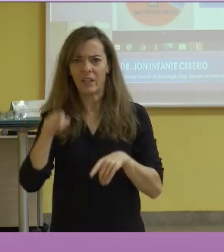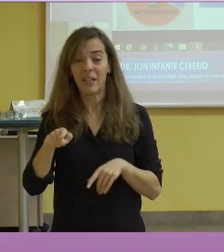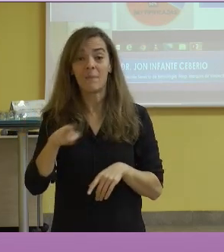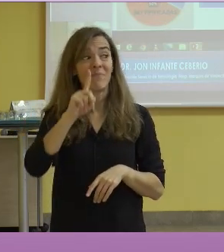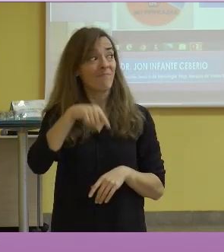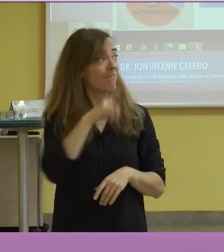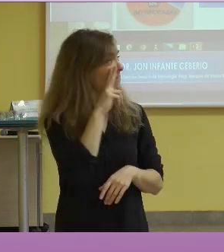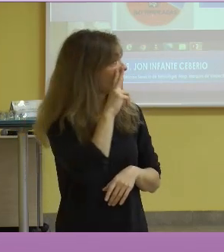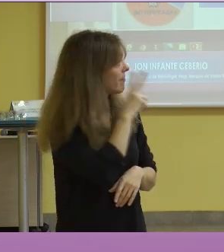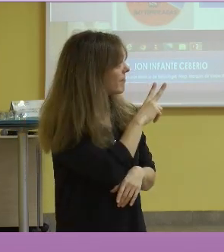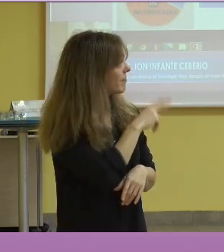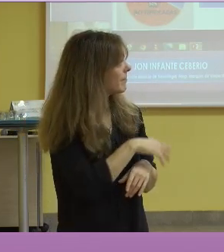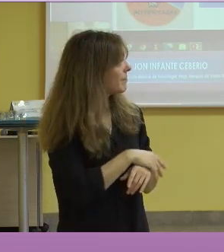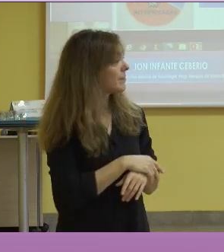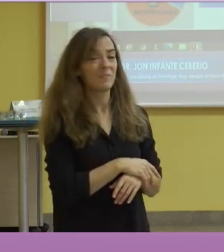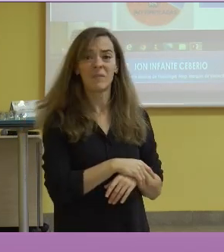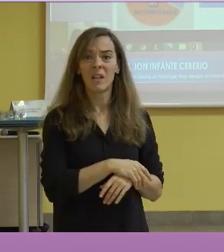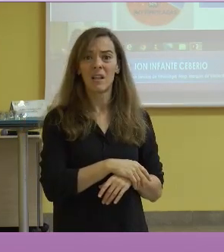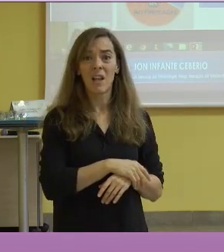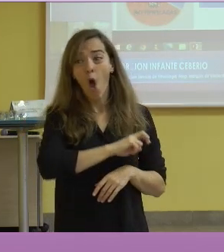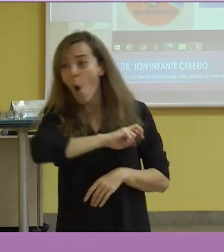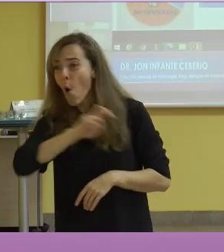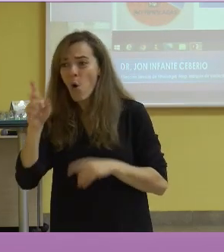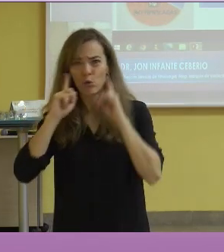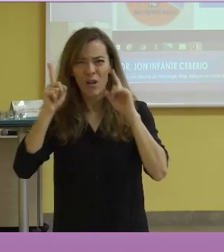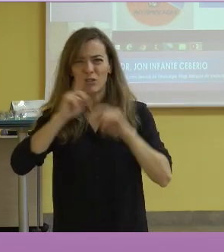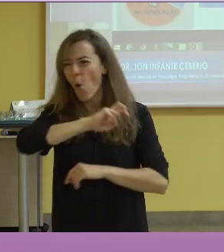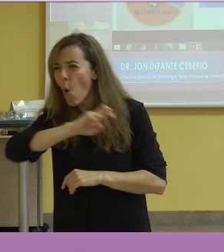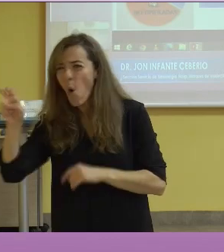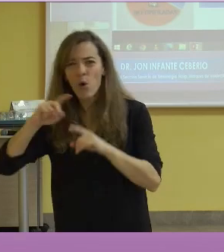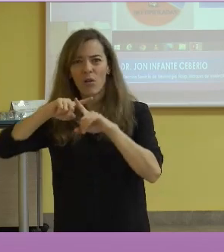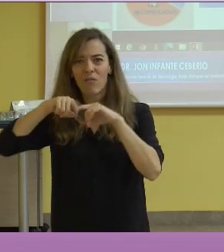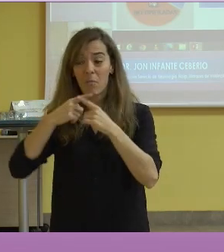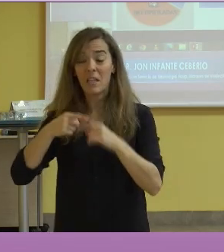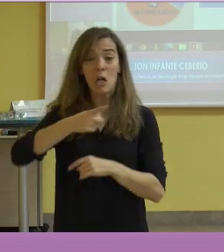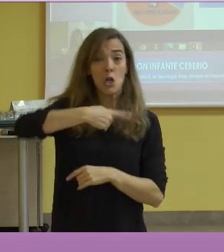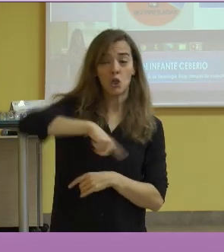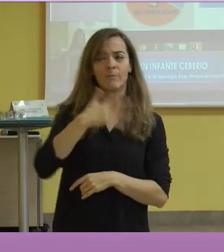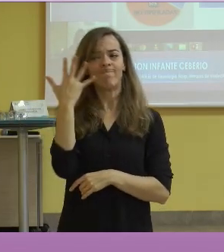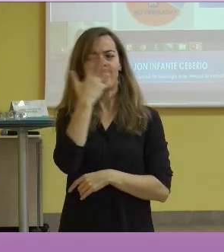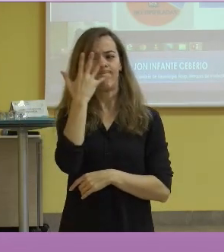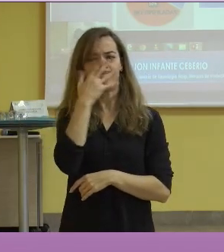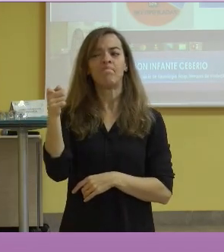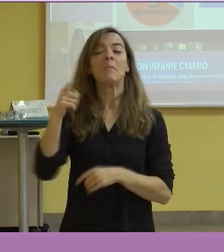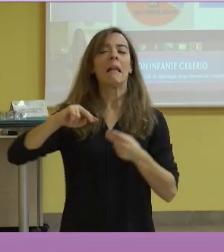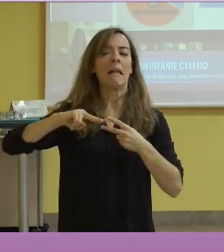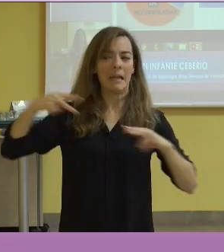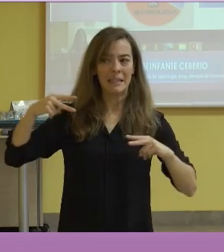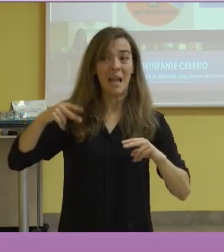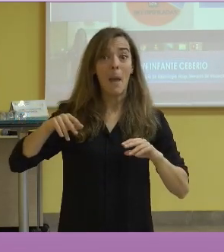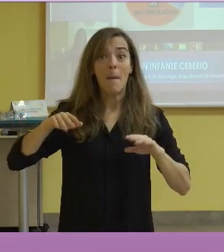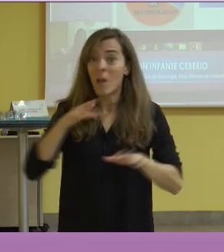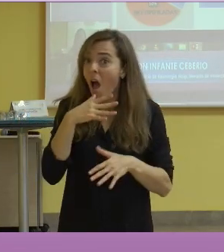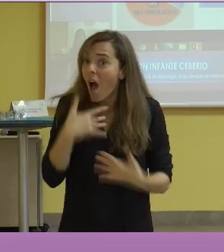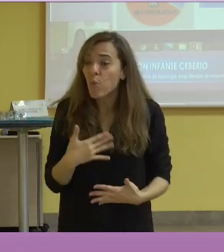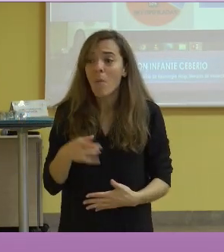un montón de casos y de familias que sabemos o sospechamos que son genéticas, pero que a día de